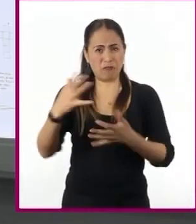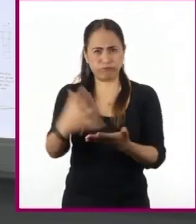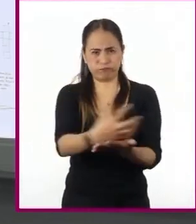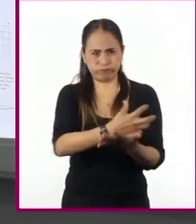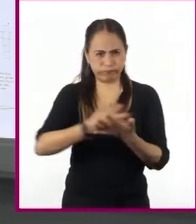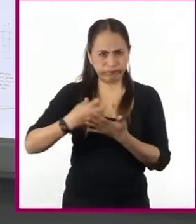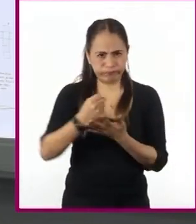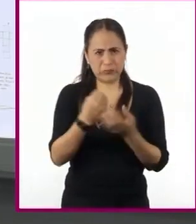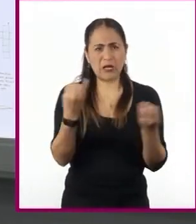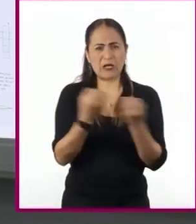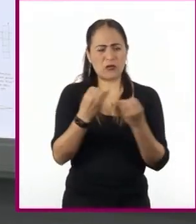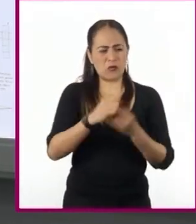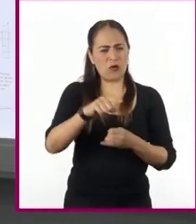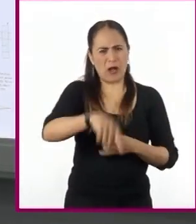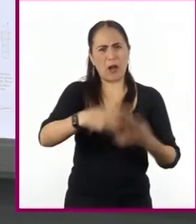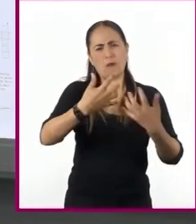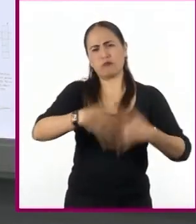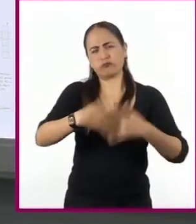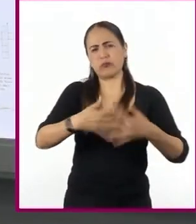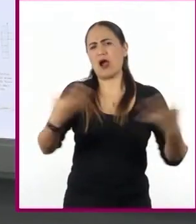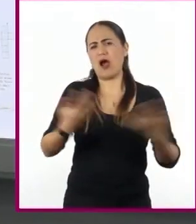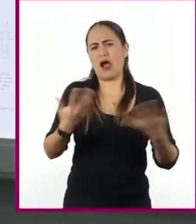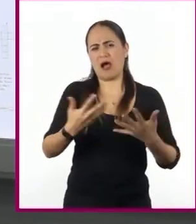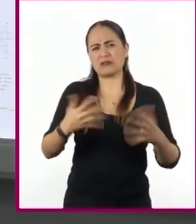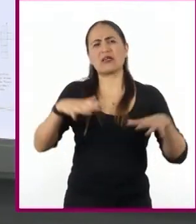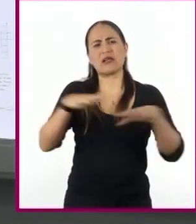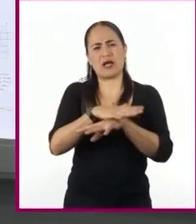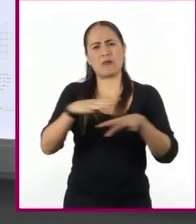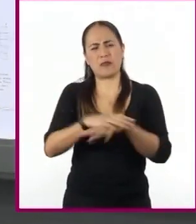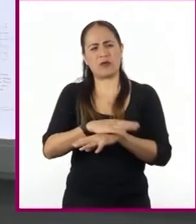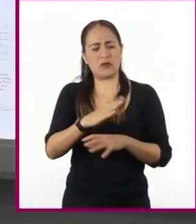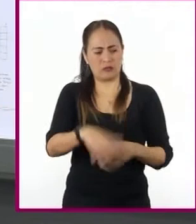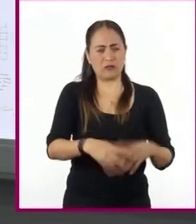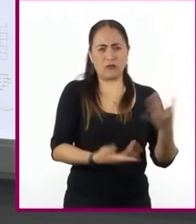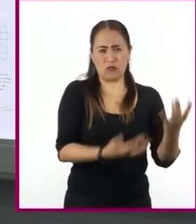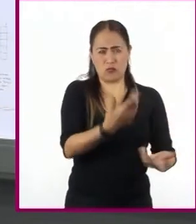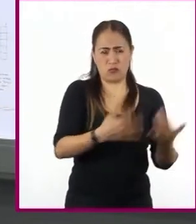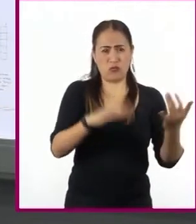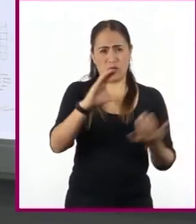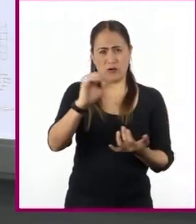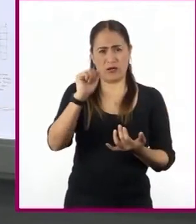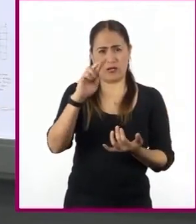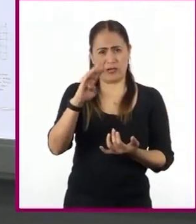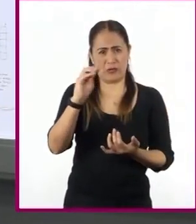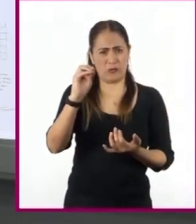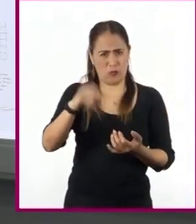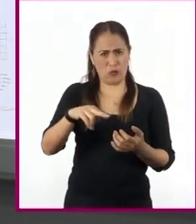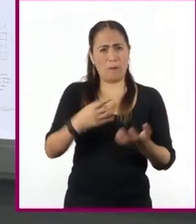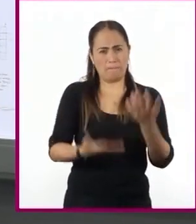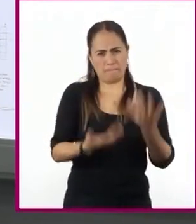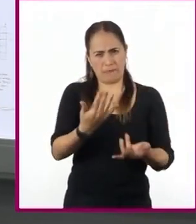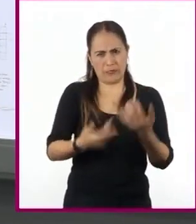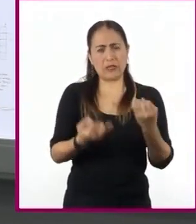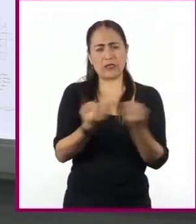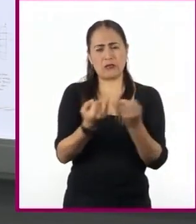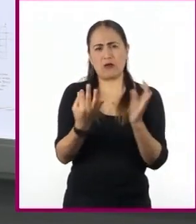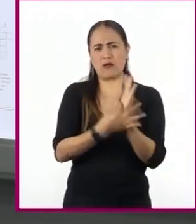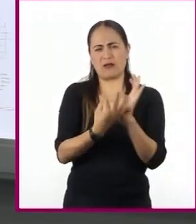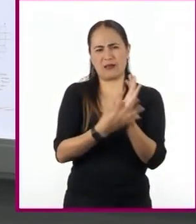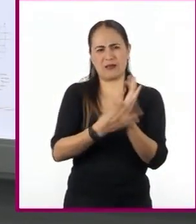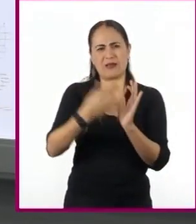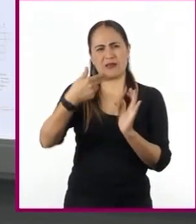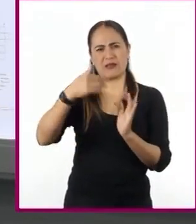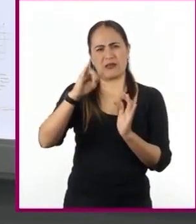como cambios en los medios de producción. El uso del carbón como principal combustible, el uso del hierro para construir las